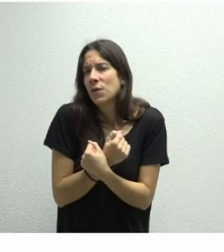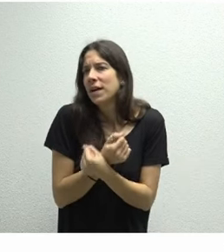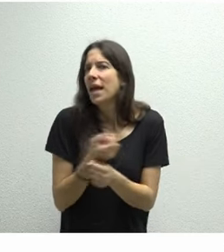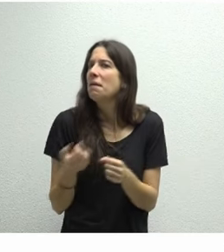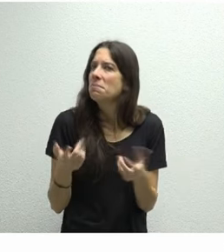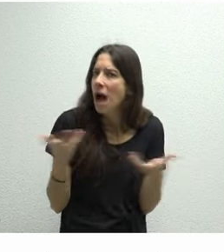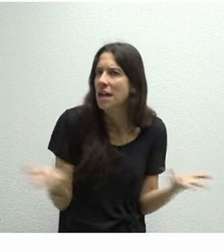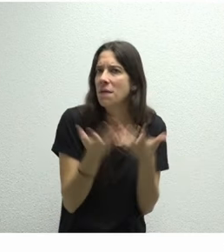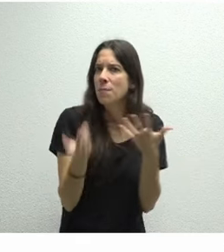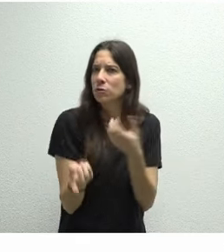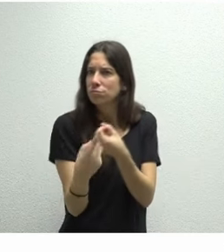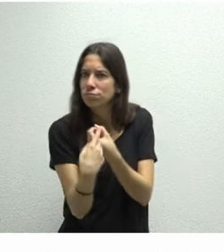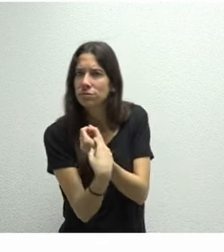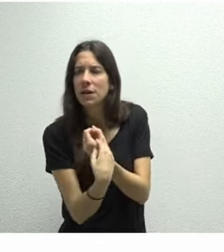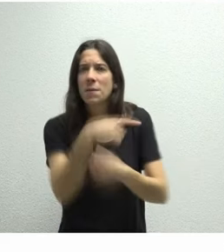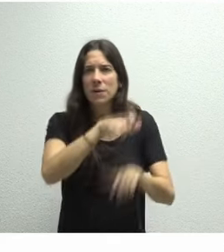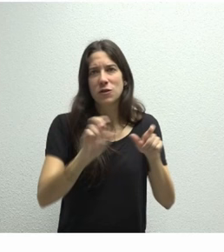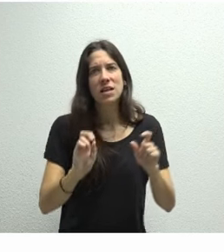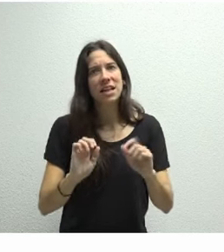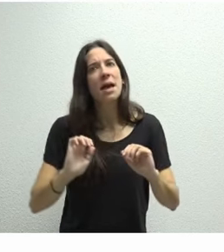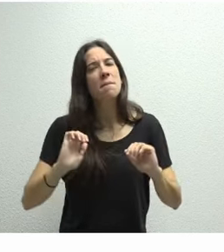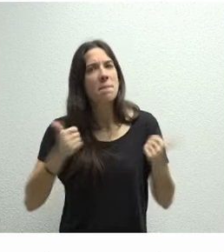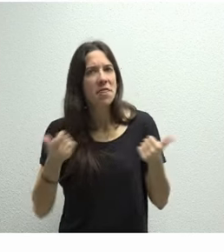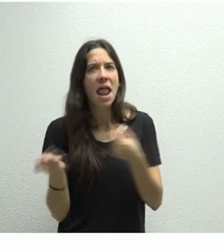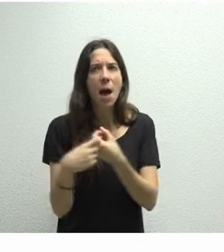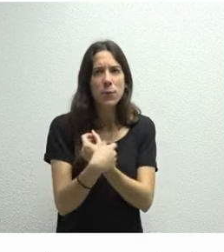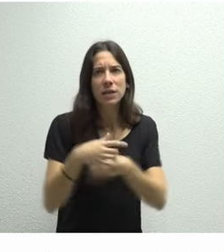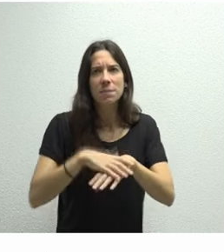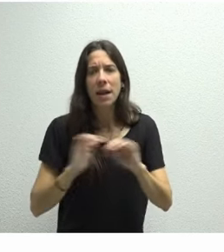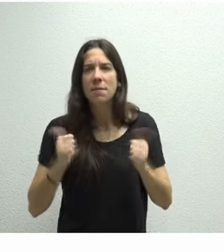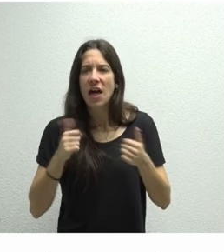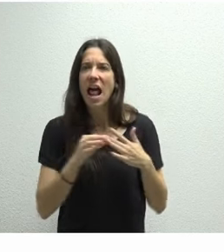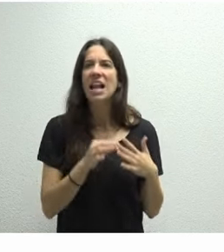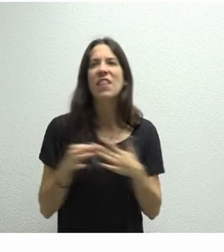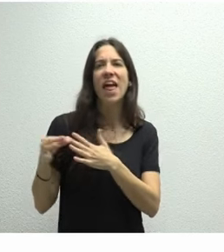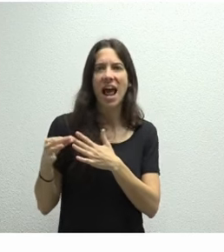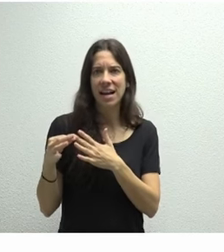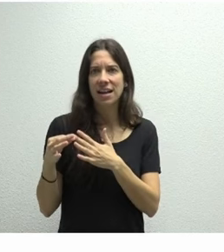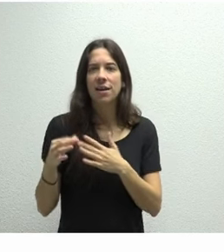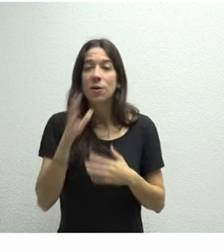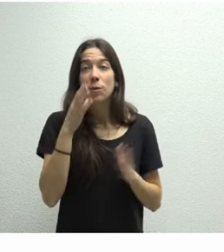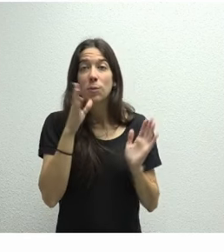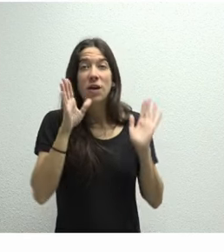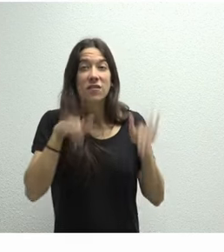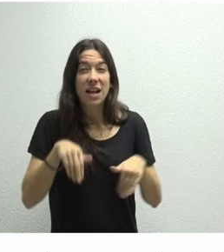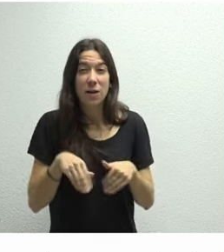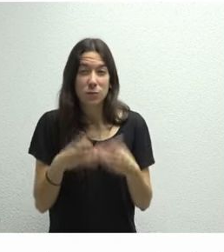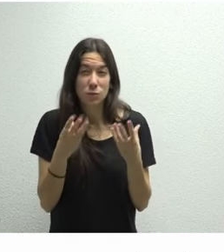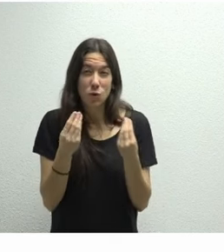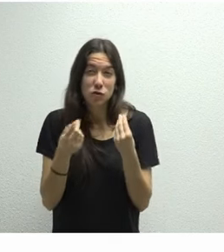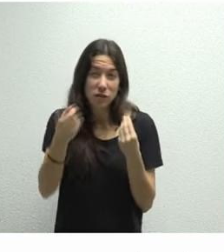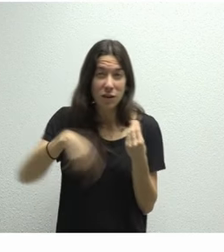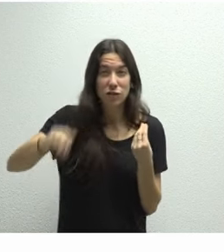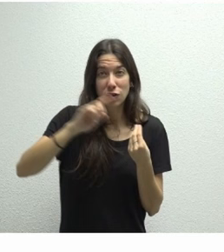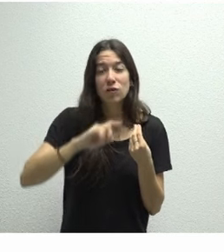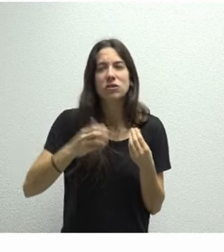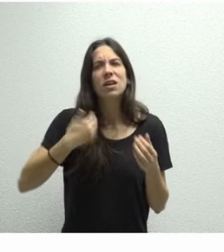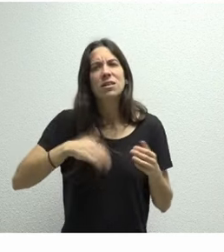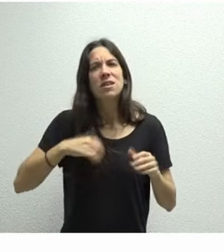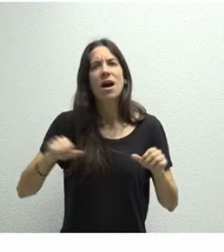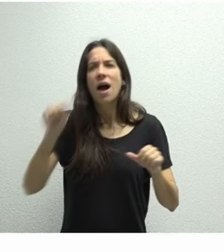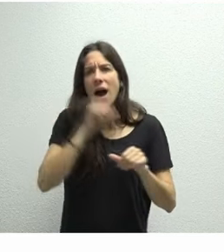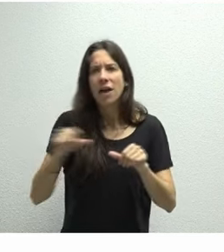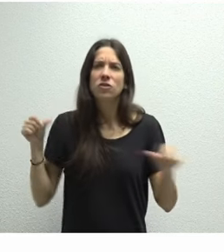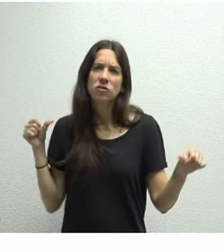no que leamos para liderar no porque muchos de nosotros pues llevamos muchos